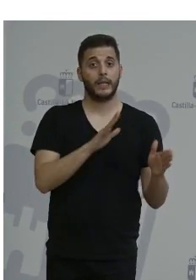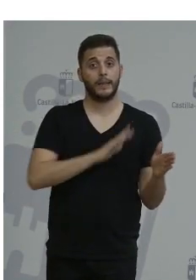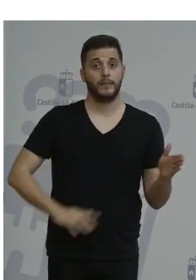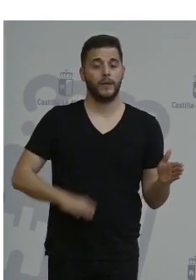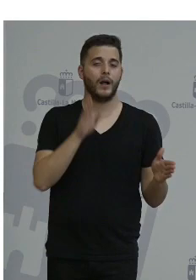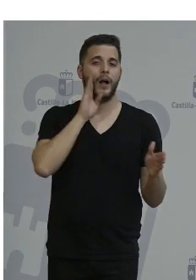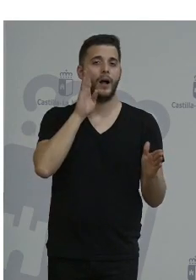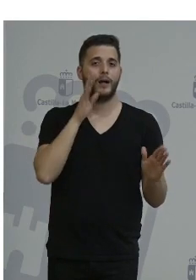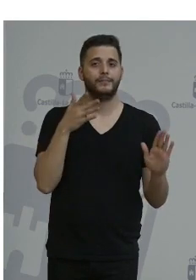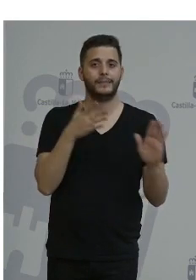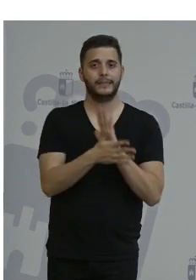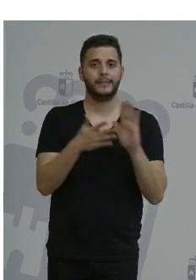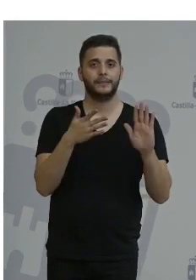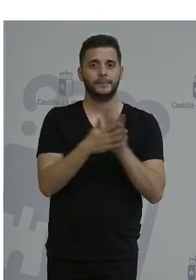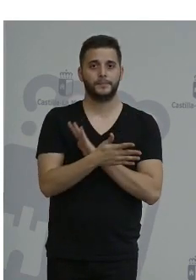antes han comentado aquí